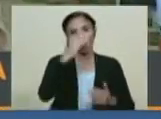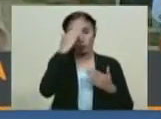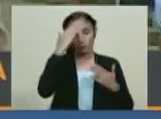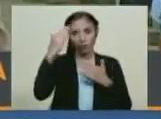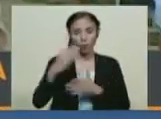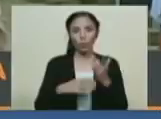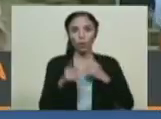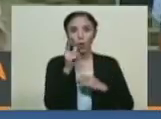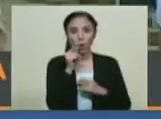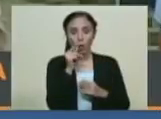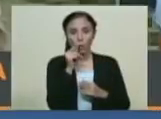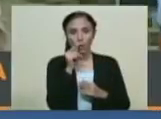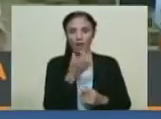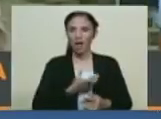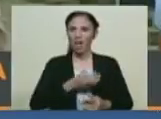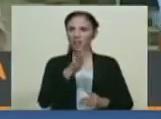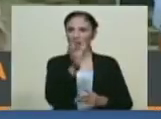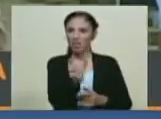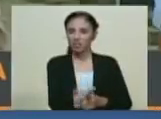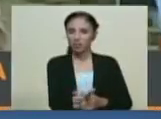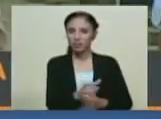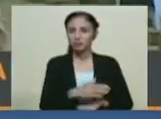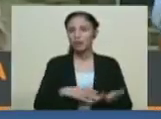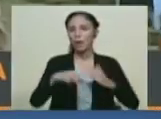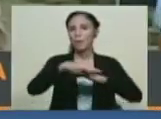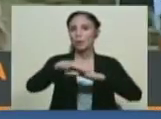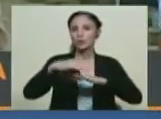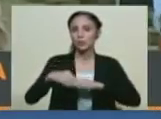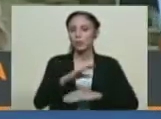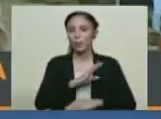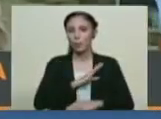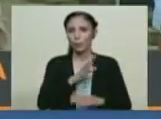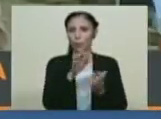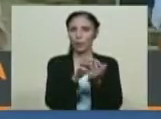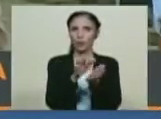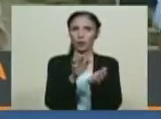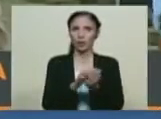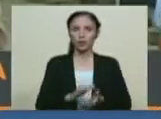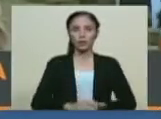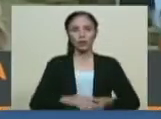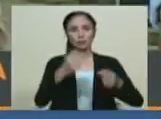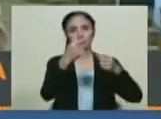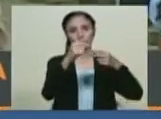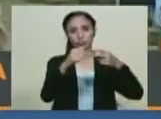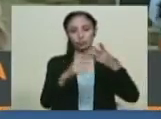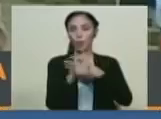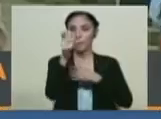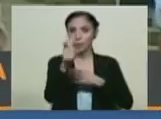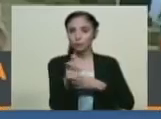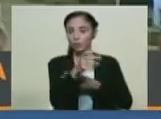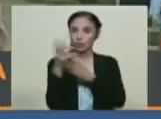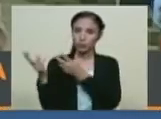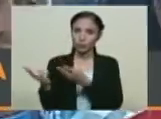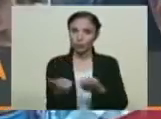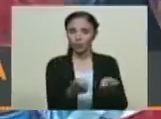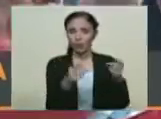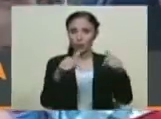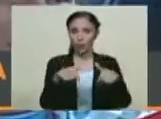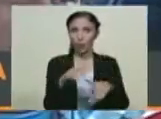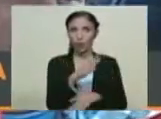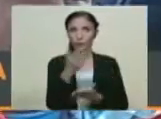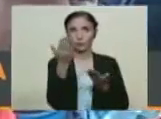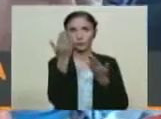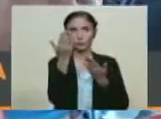Ali. El chamo Ali. A Maricel Velázquez, camarada.